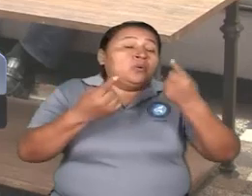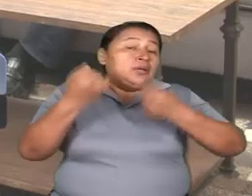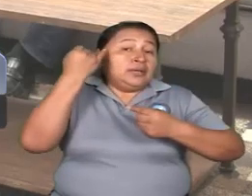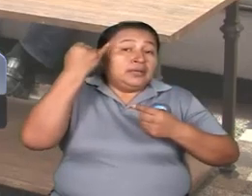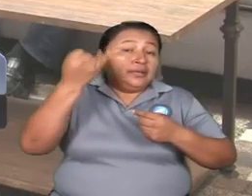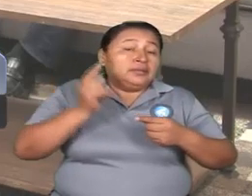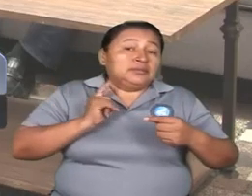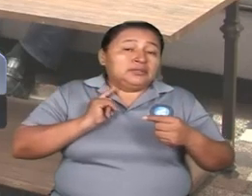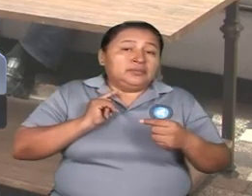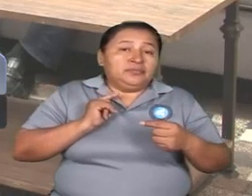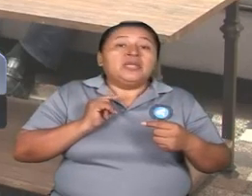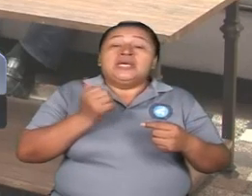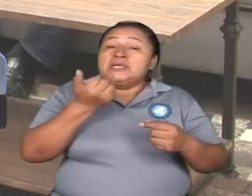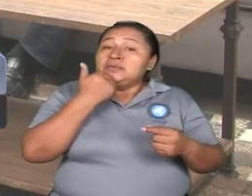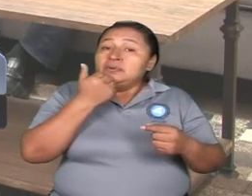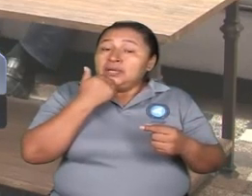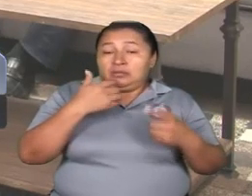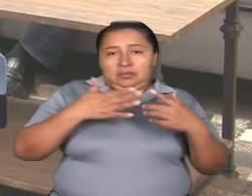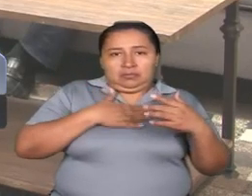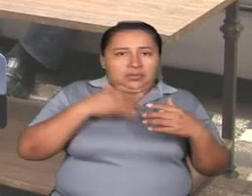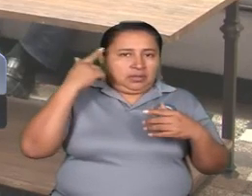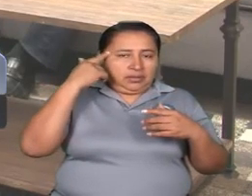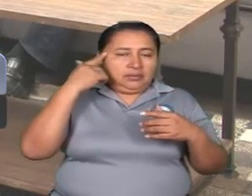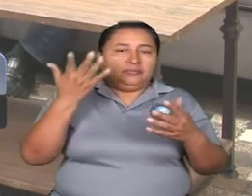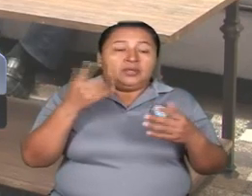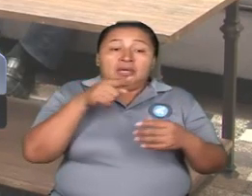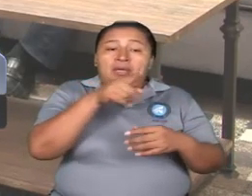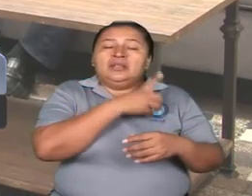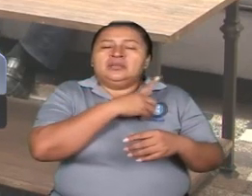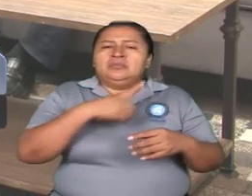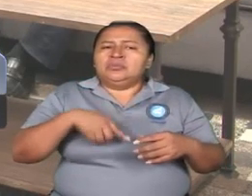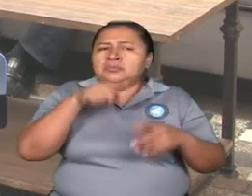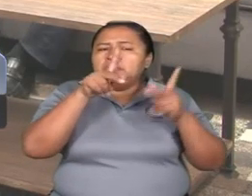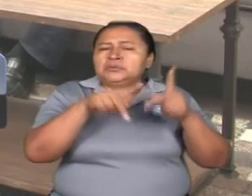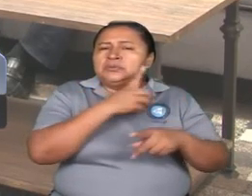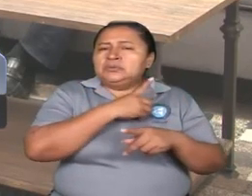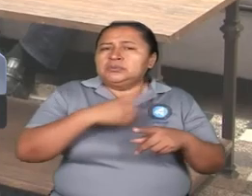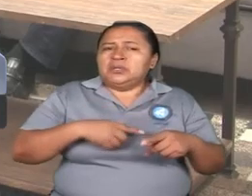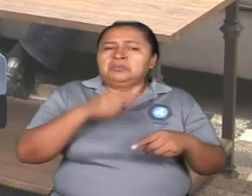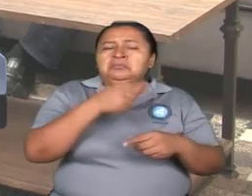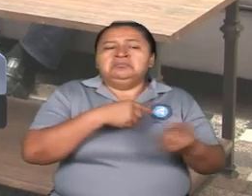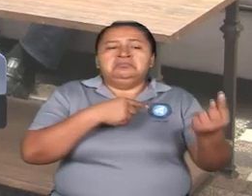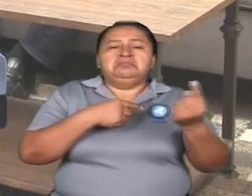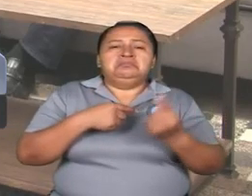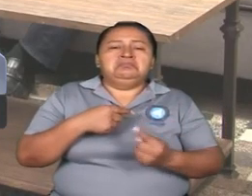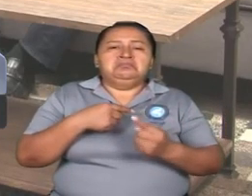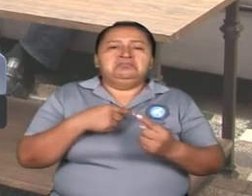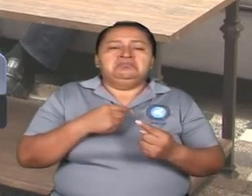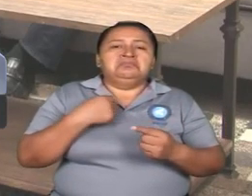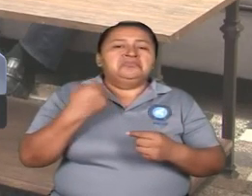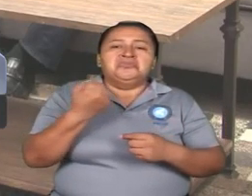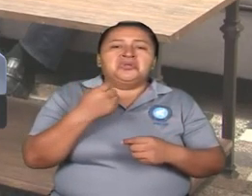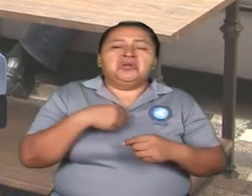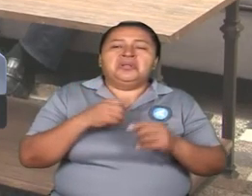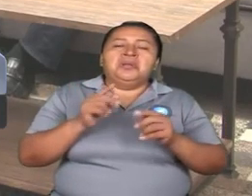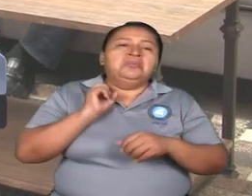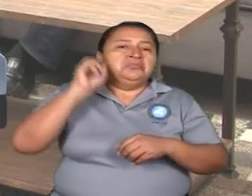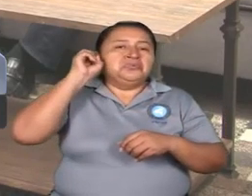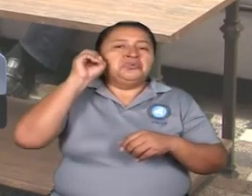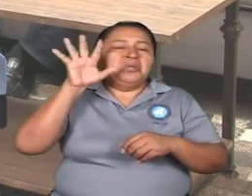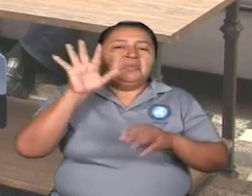muchas veces erróneamente, en mi opinión, de que el diputado viene a hacer turismo